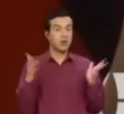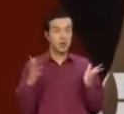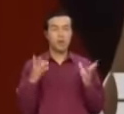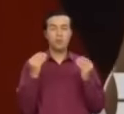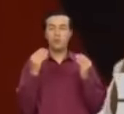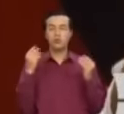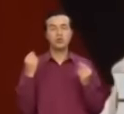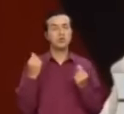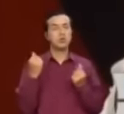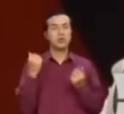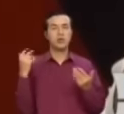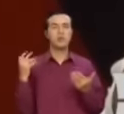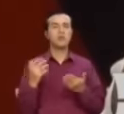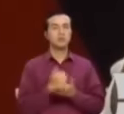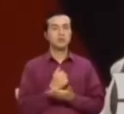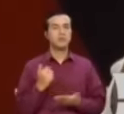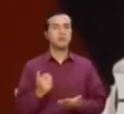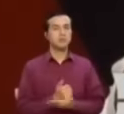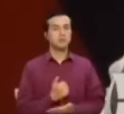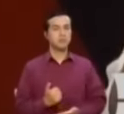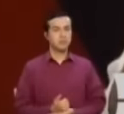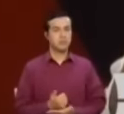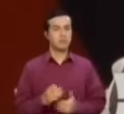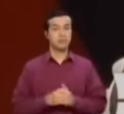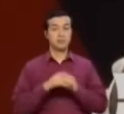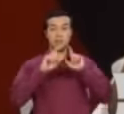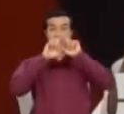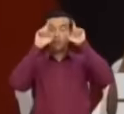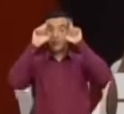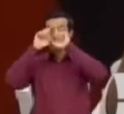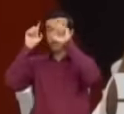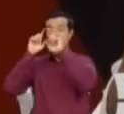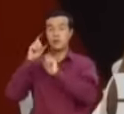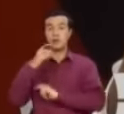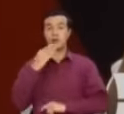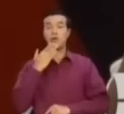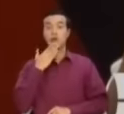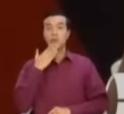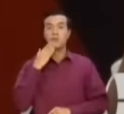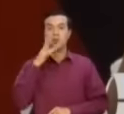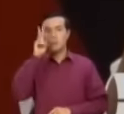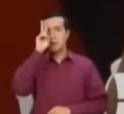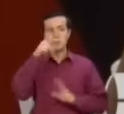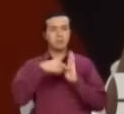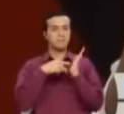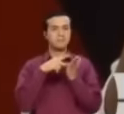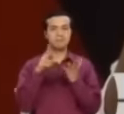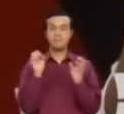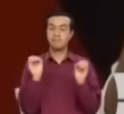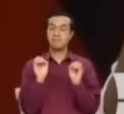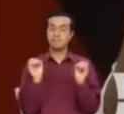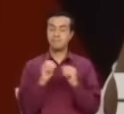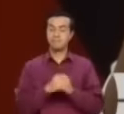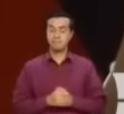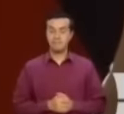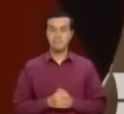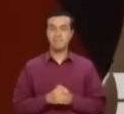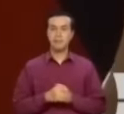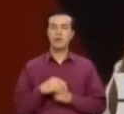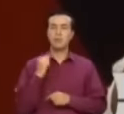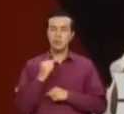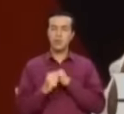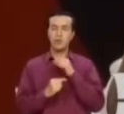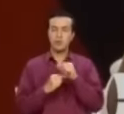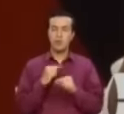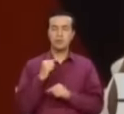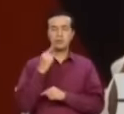capitales por todos lados, ¿ya? Que tienen estas empresas fantasmas para evadir impuestos. Vamos a